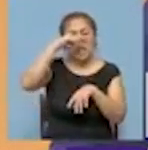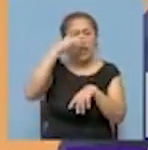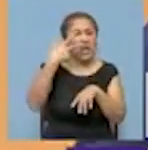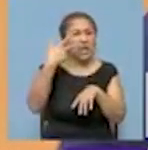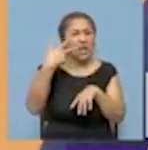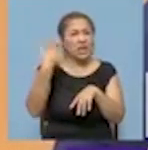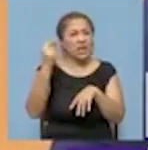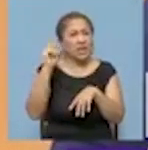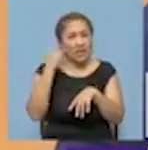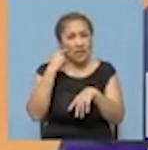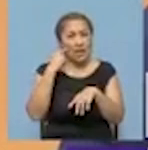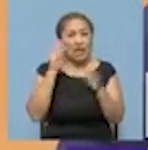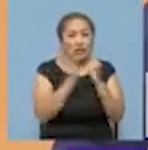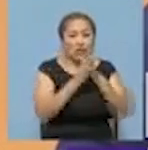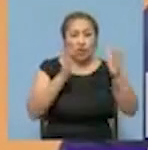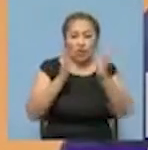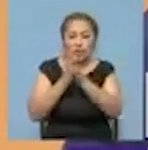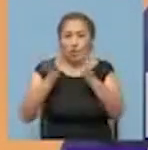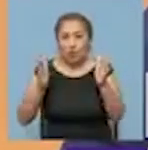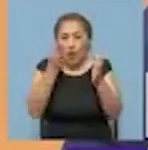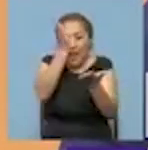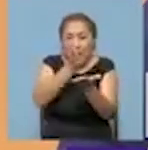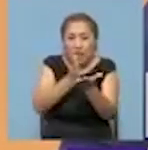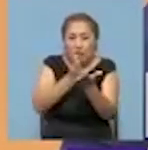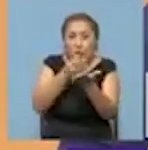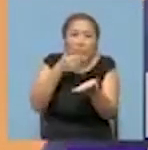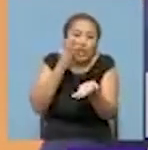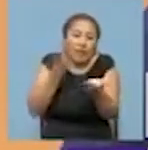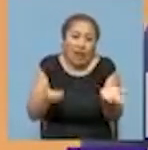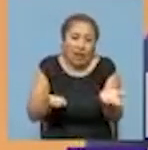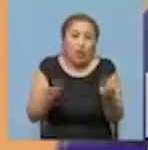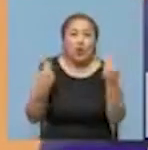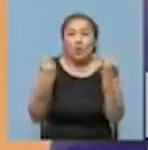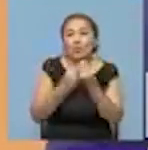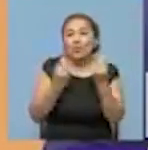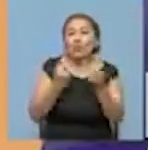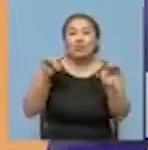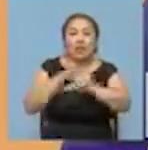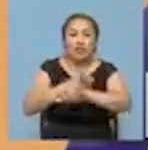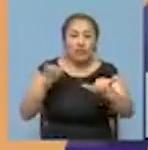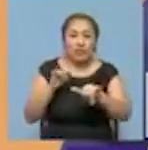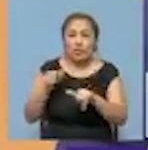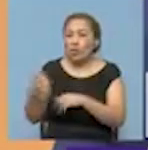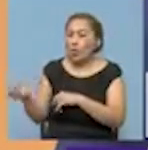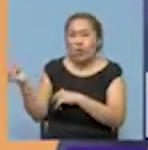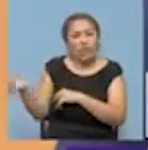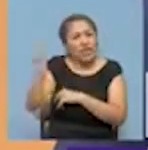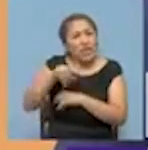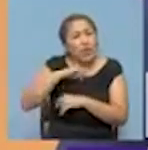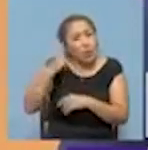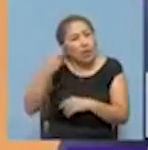la voy a hacer en dos etapas con nombres que en el medio porque es indudablemente mucha información y la trae a jujuy